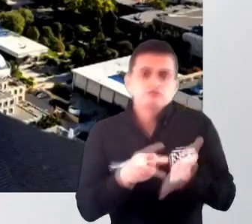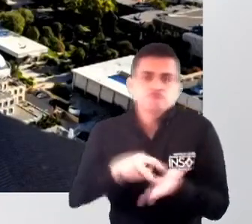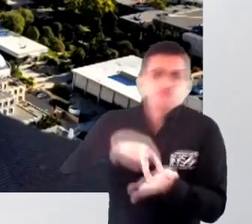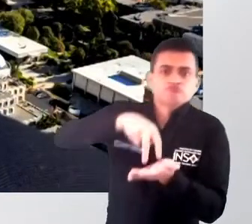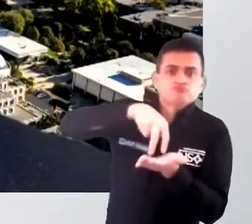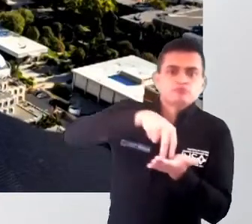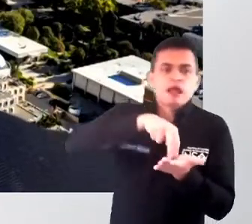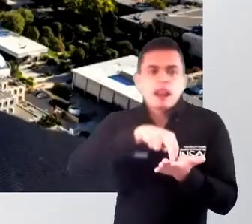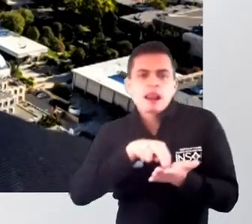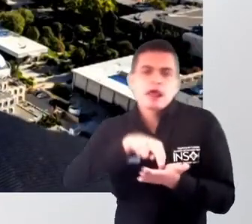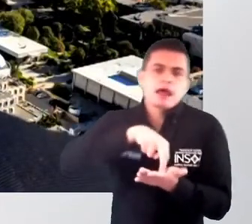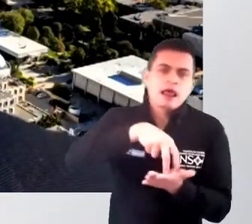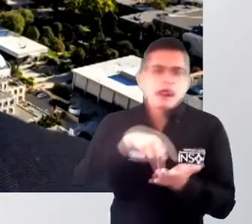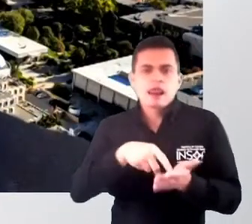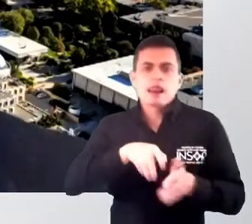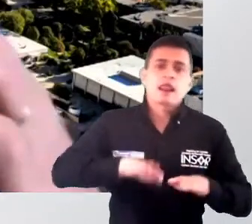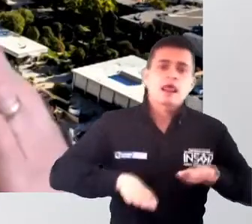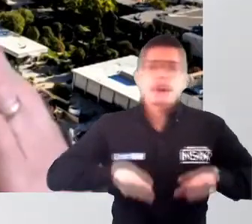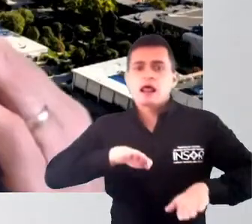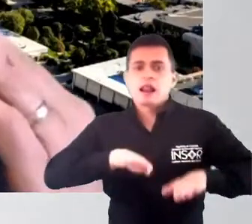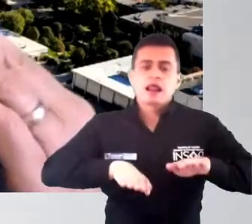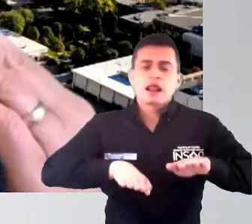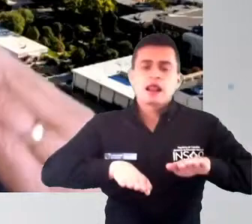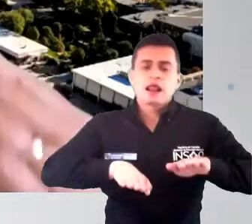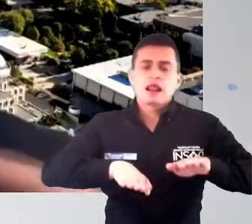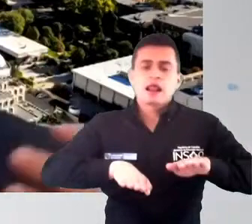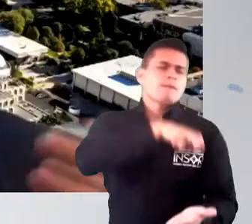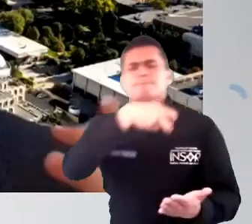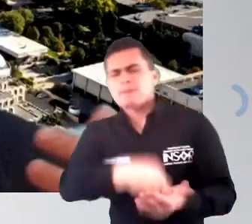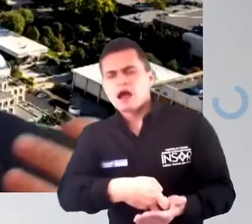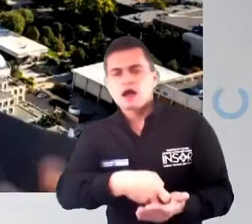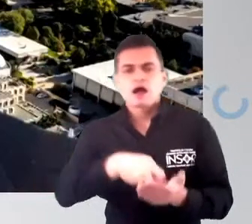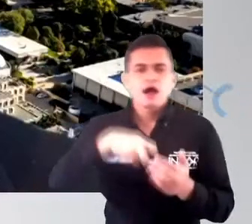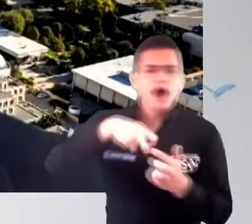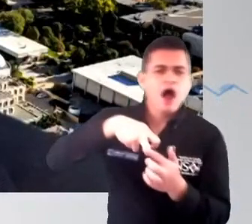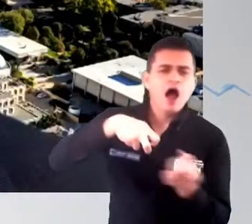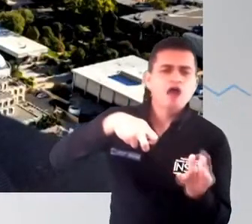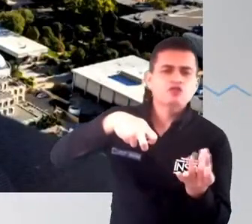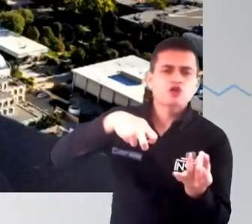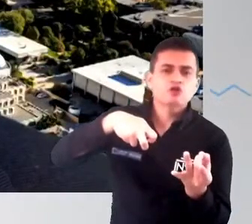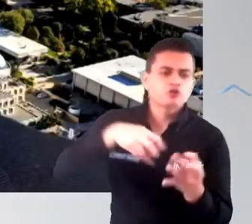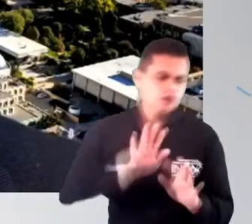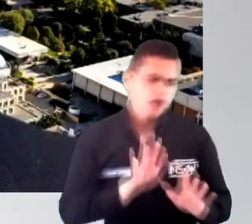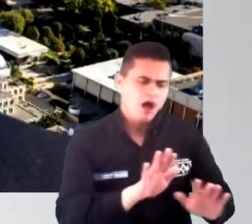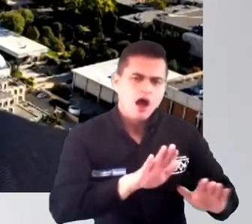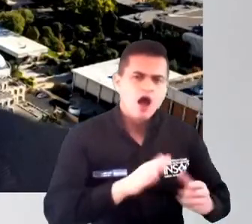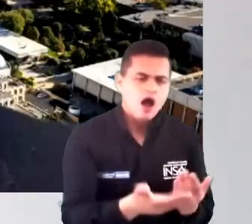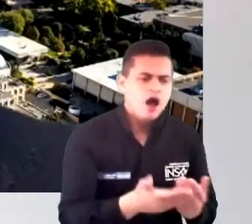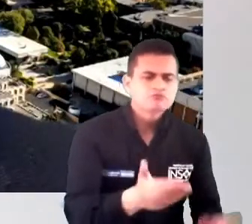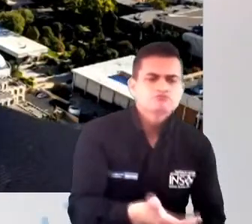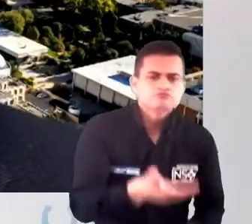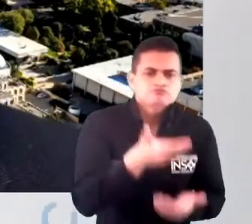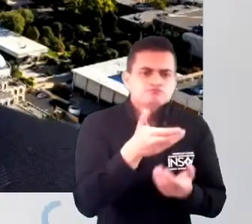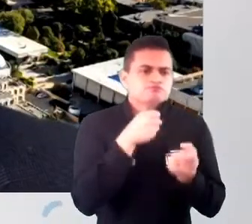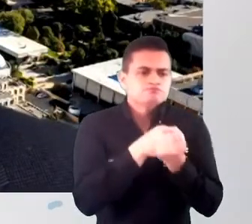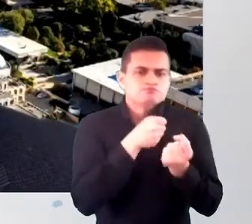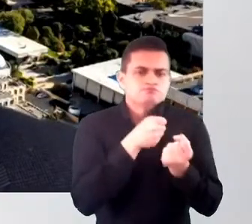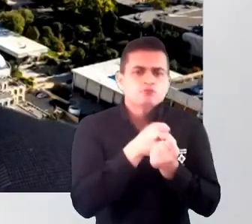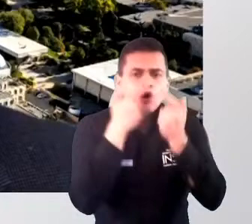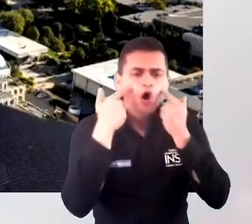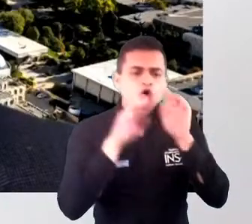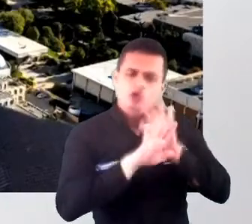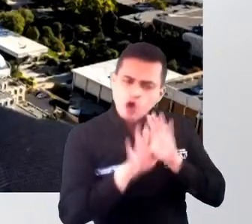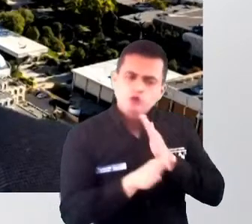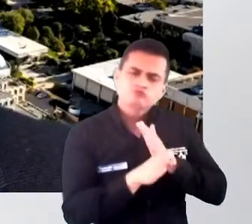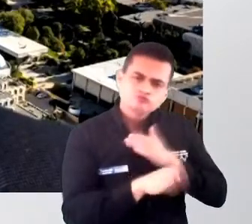puedan continuar. Si se rayan las rodillas, nosotros ayudamos a que dejen de llorar y les ayudamos a continuar hacia adelante.